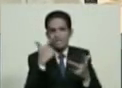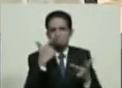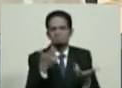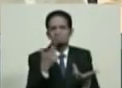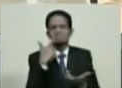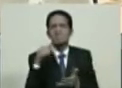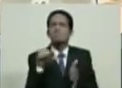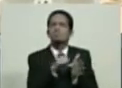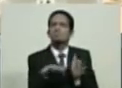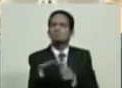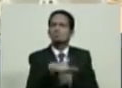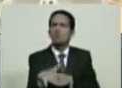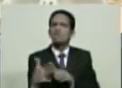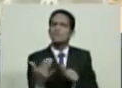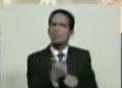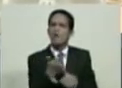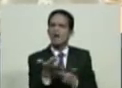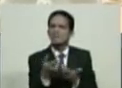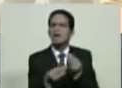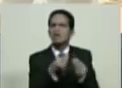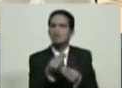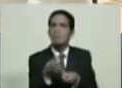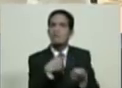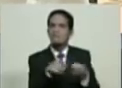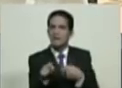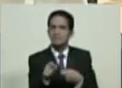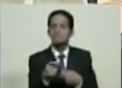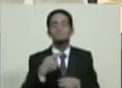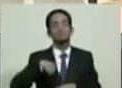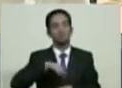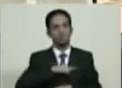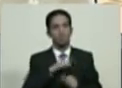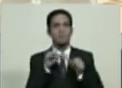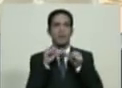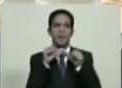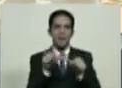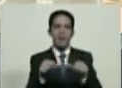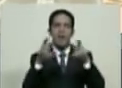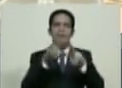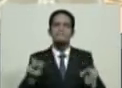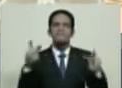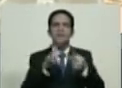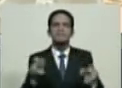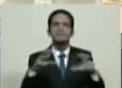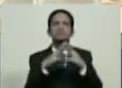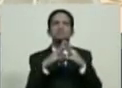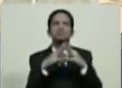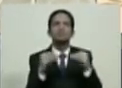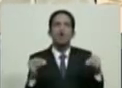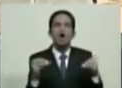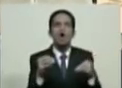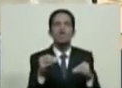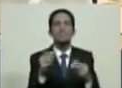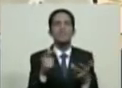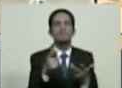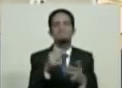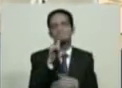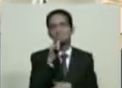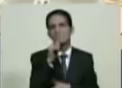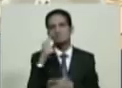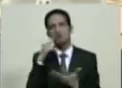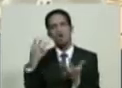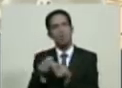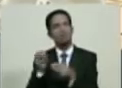recibidos y hacia dónde se han enviado. Nosotros vamos a seguir evaluando todas las medidas estratégicas junto con